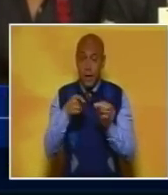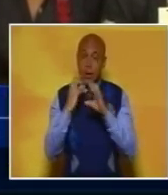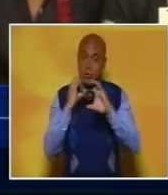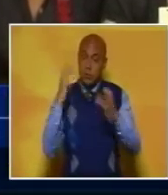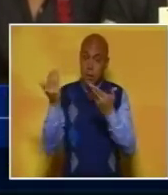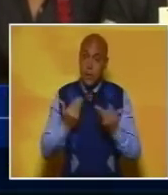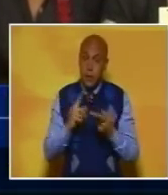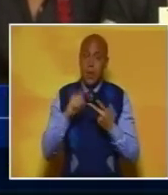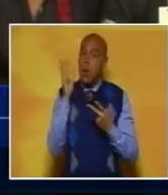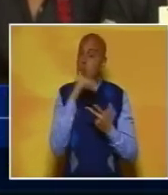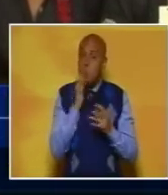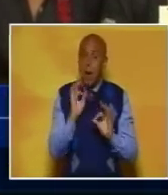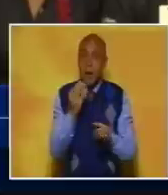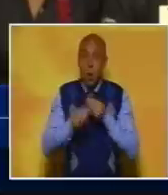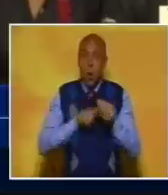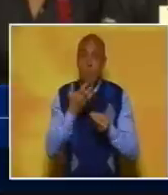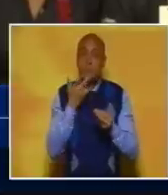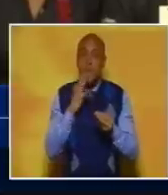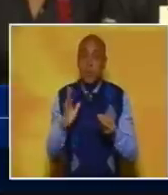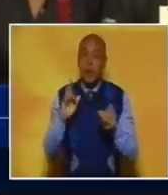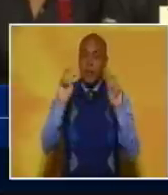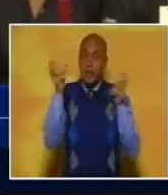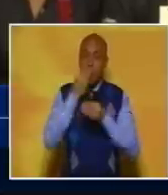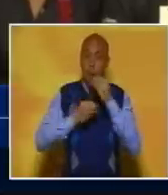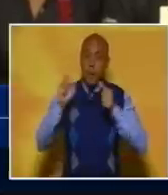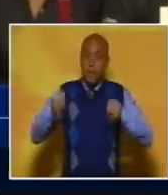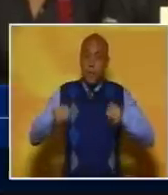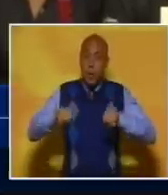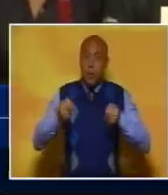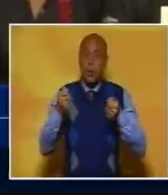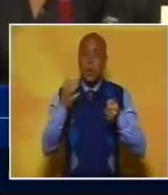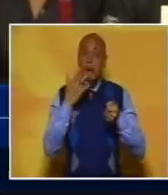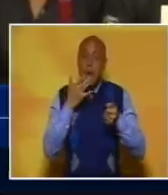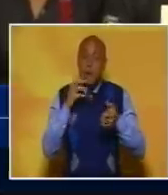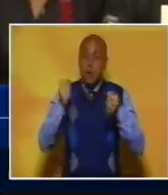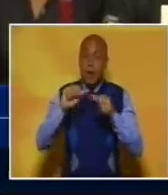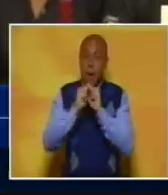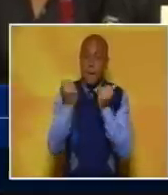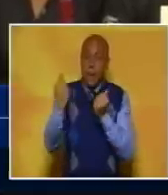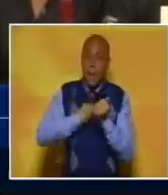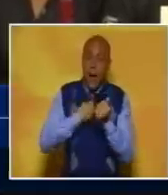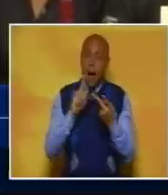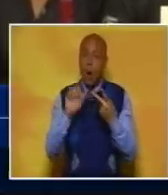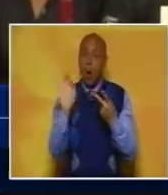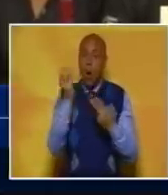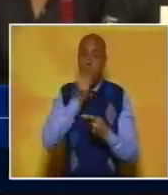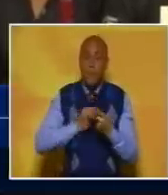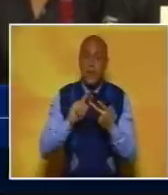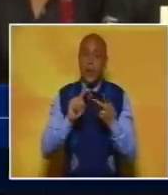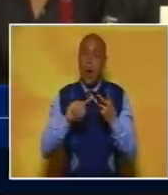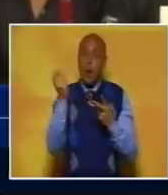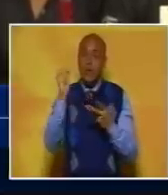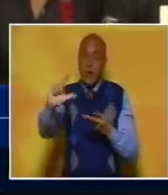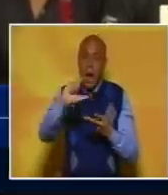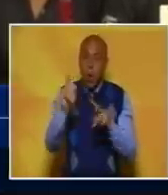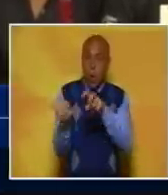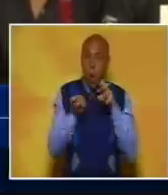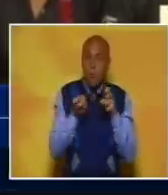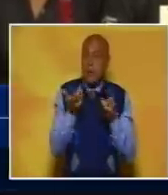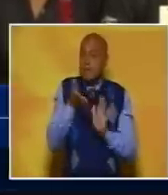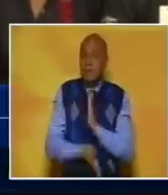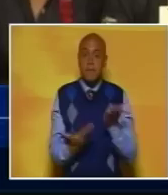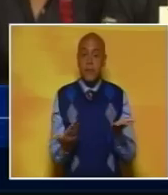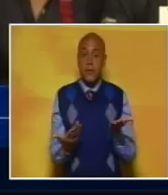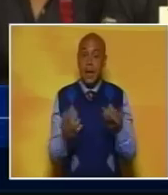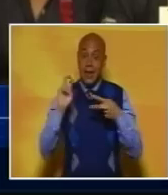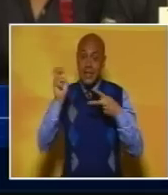llegue. No hay un escenario de construir cómo vamos a tener el tema alimentario, llámese el tema de la cestatica, el tema de la comida, el tema del salario del trabajador o trabajadora.